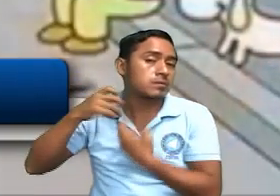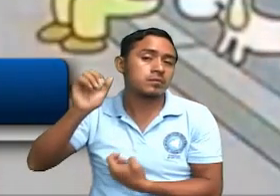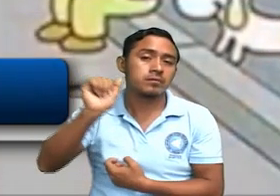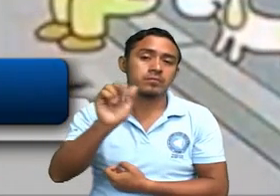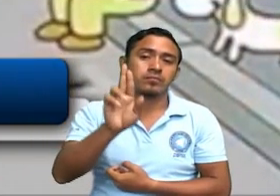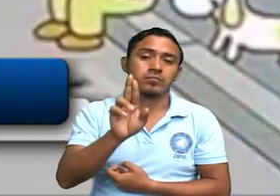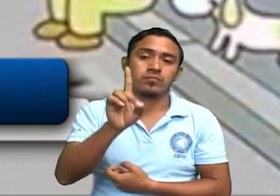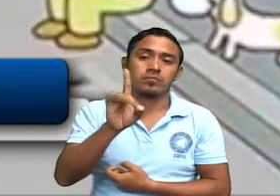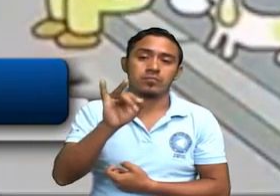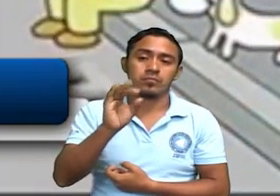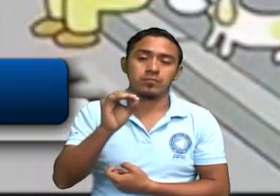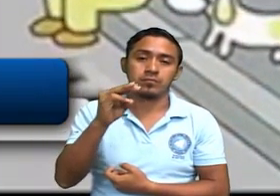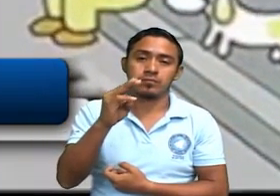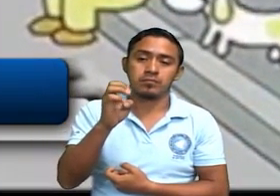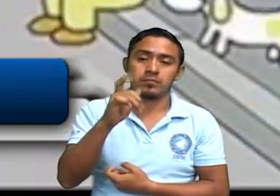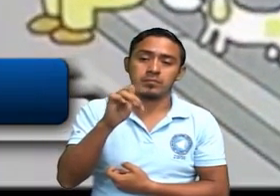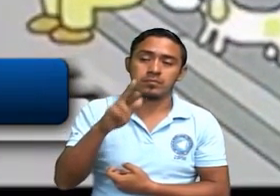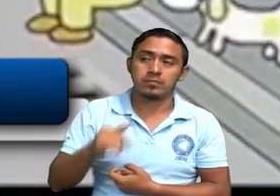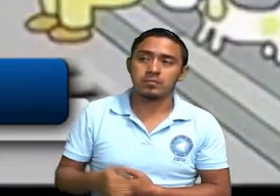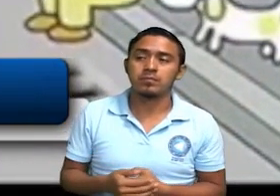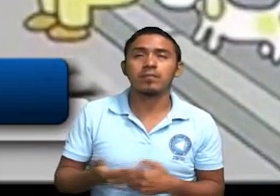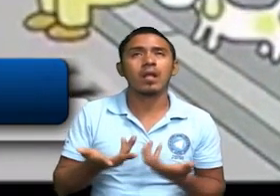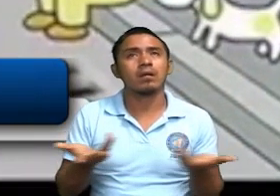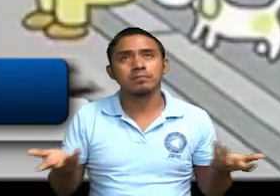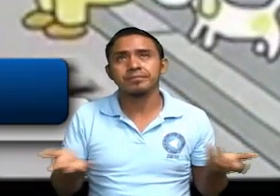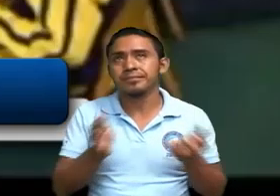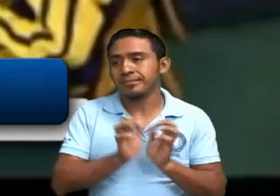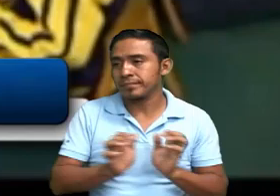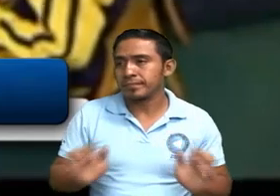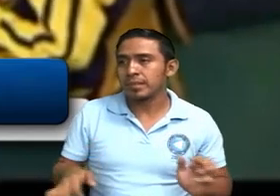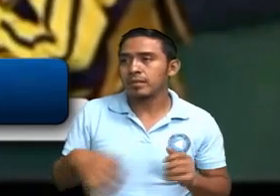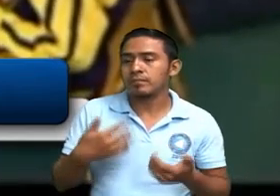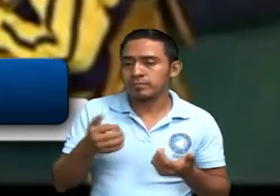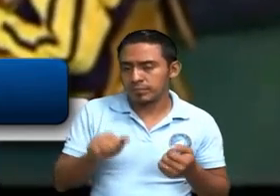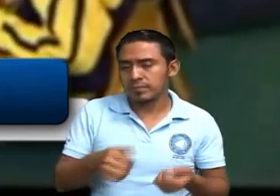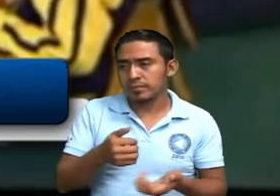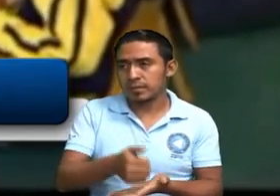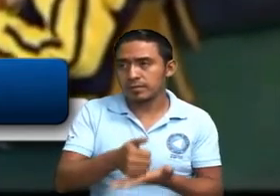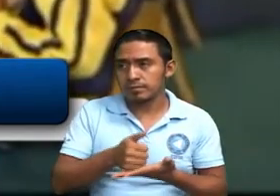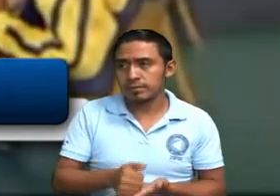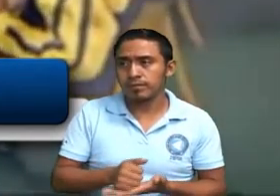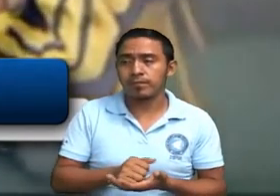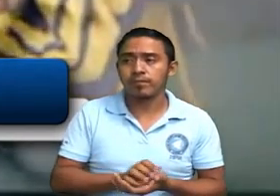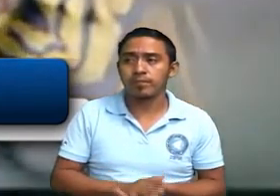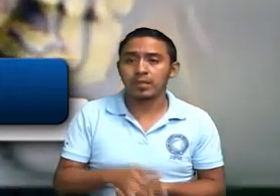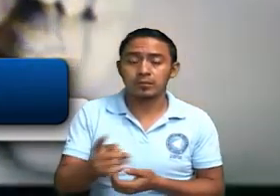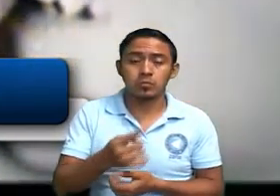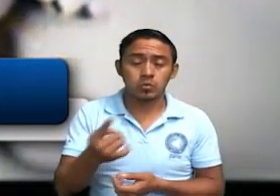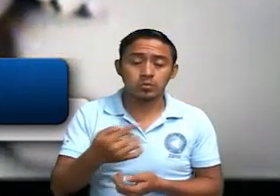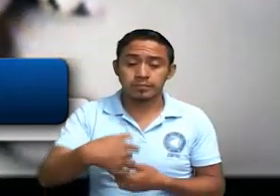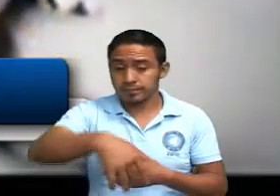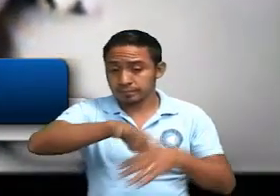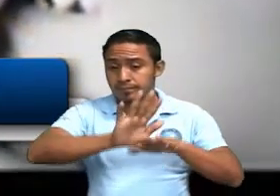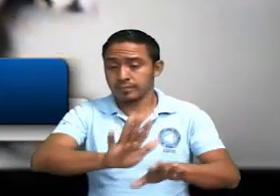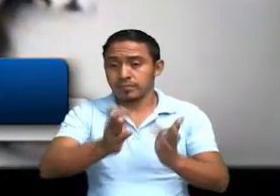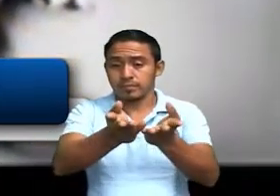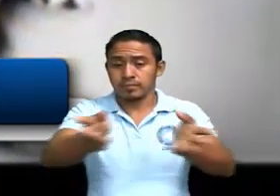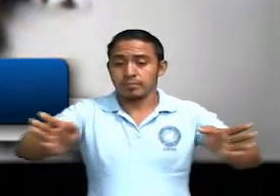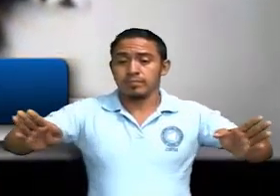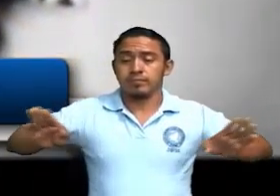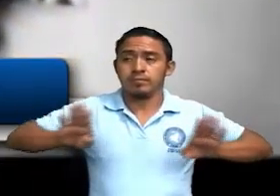la audiometría se realiza ya en niños que colaboran, ¿verdad? Que puedes dejarlo solo en una